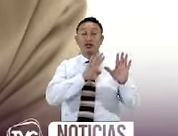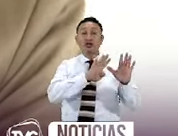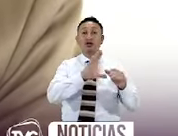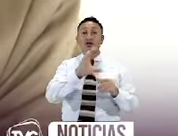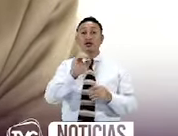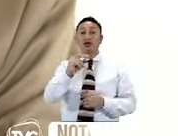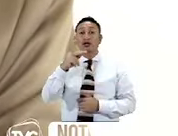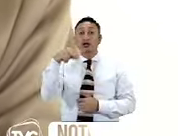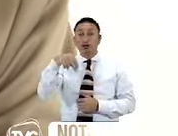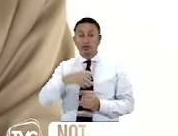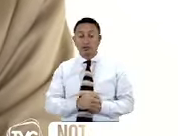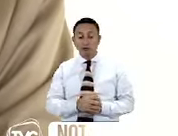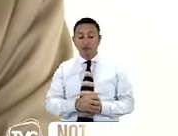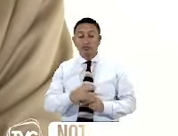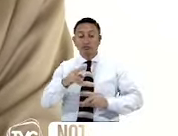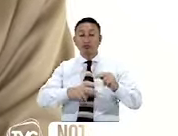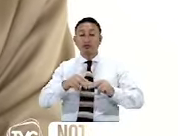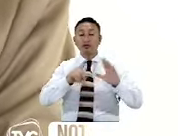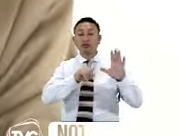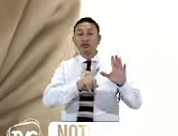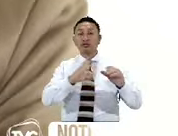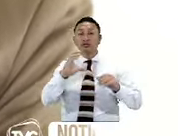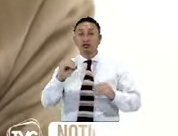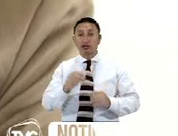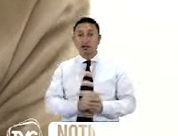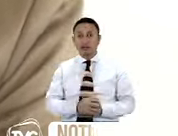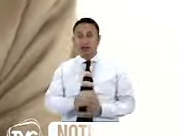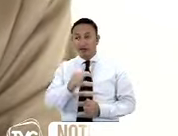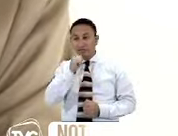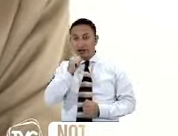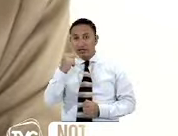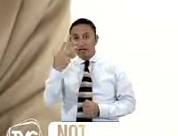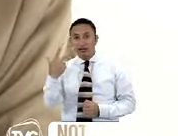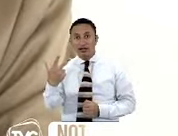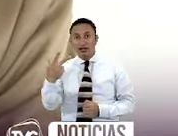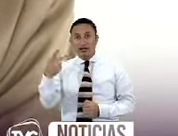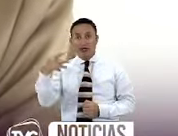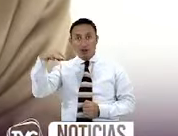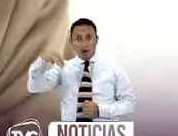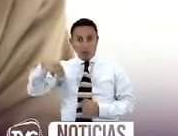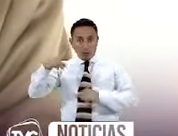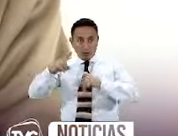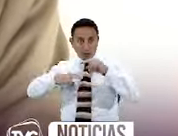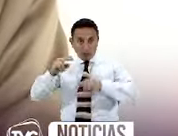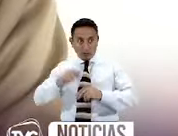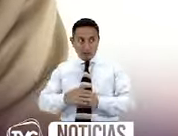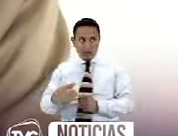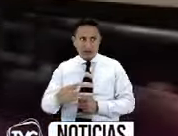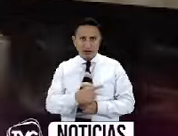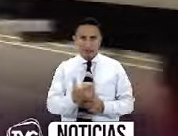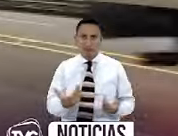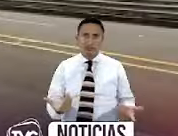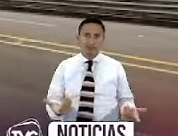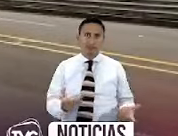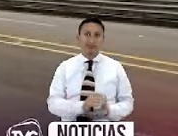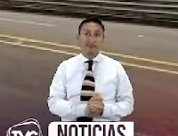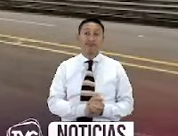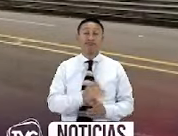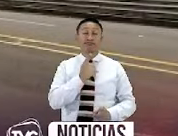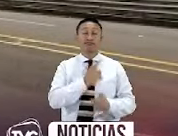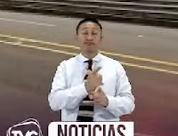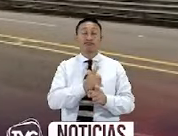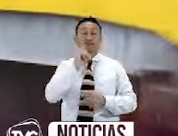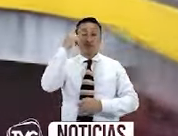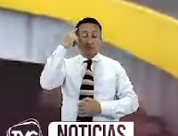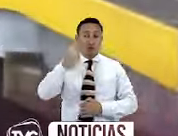años han construido 60. Y faltan todavía 30 por construirse. Esto está fuera de todo contexto. Por ello plantean al gobierno